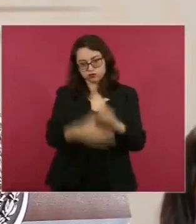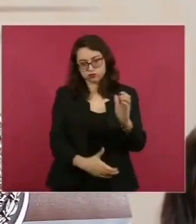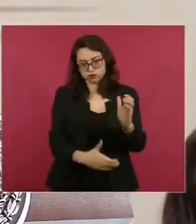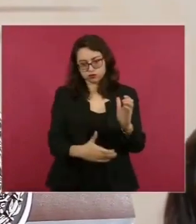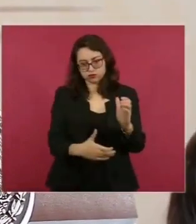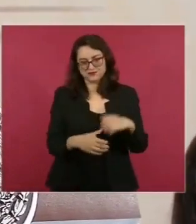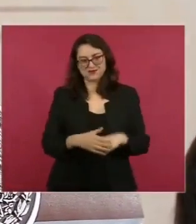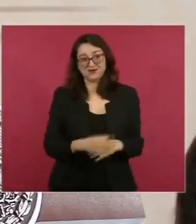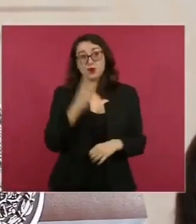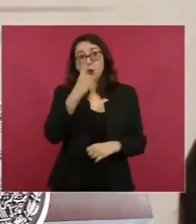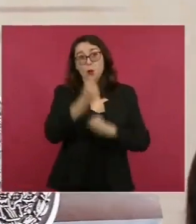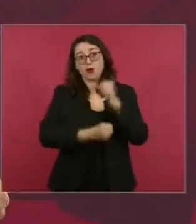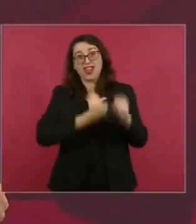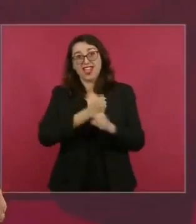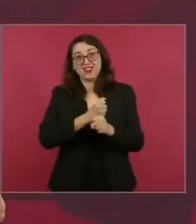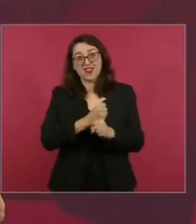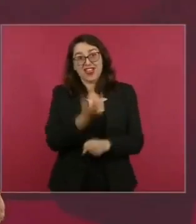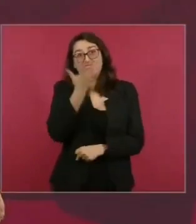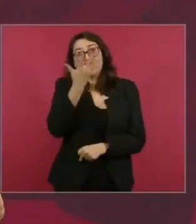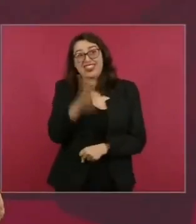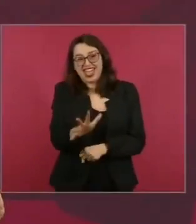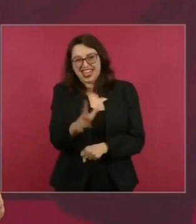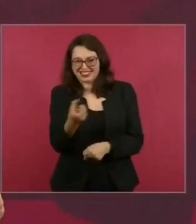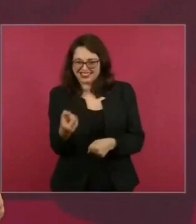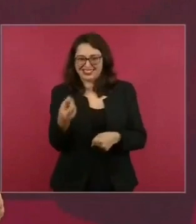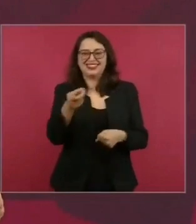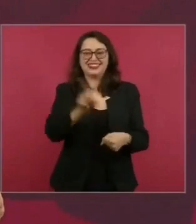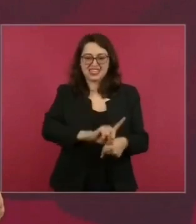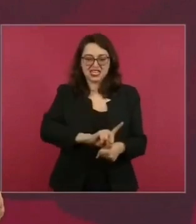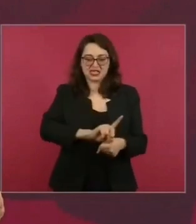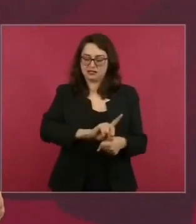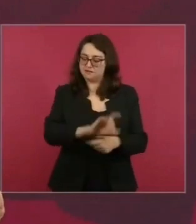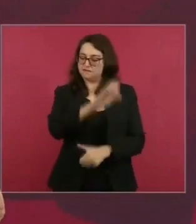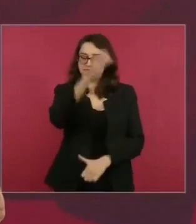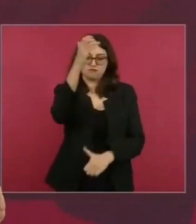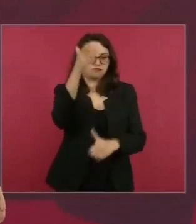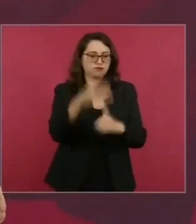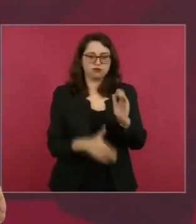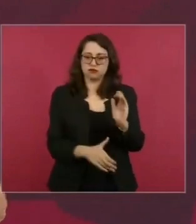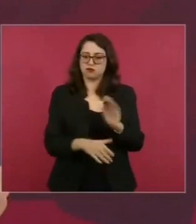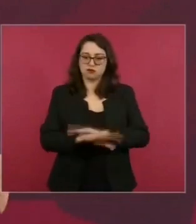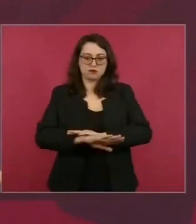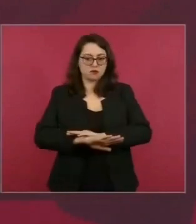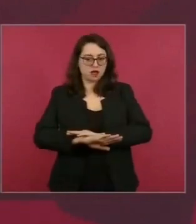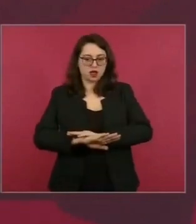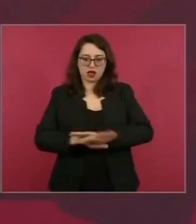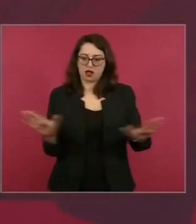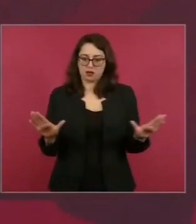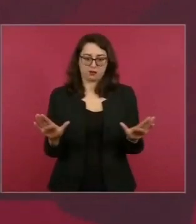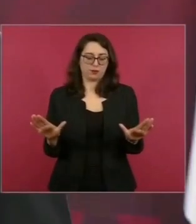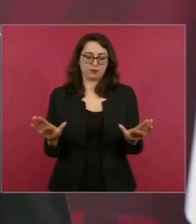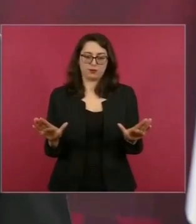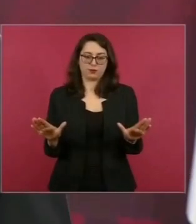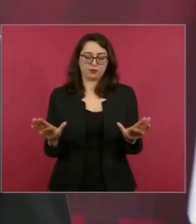1 año y 10 días, ¿eh? Y yo ya termino,